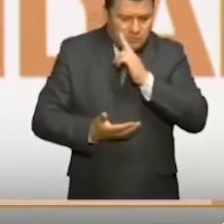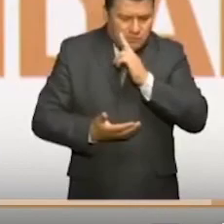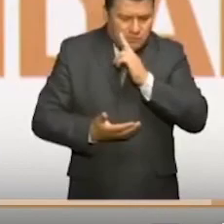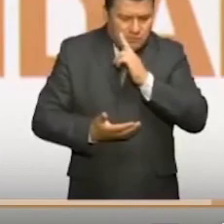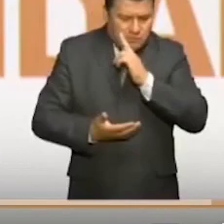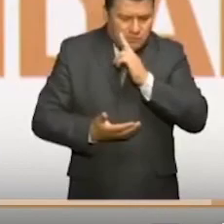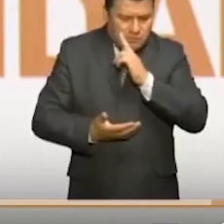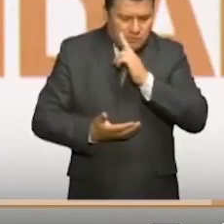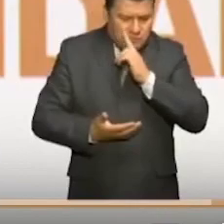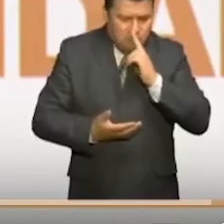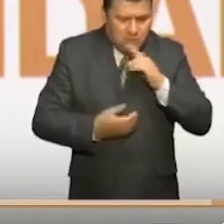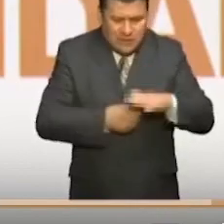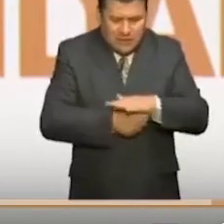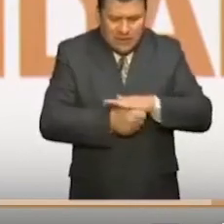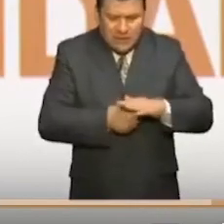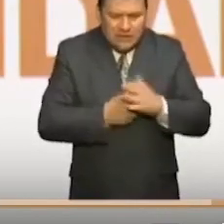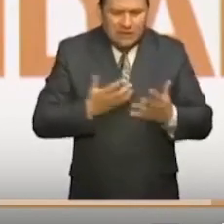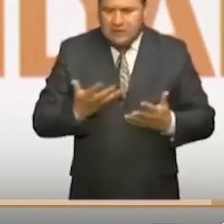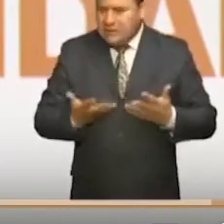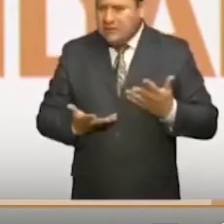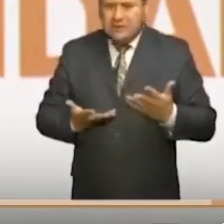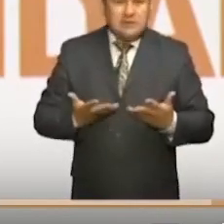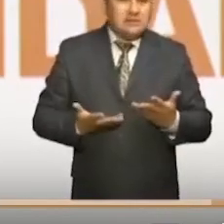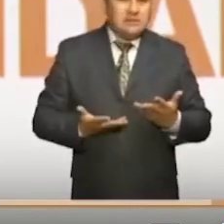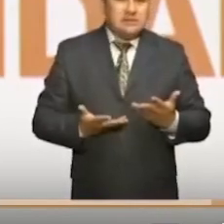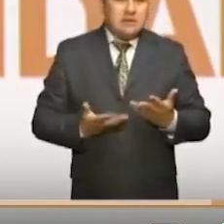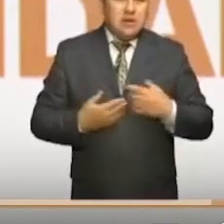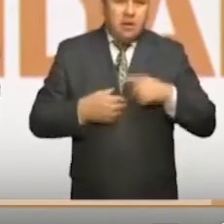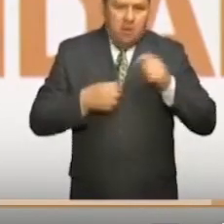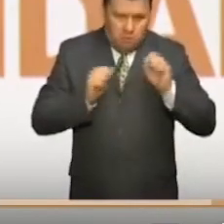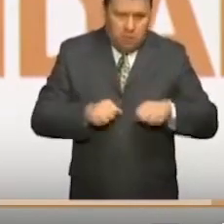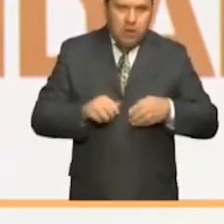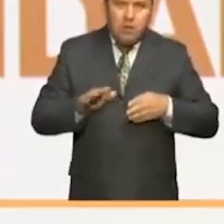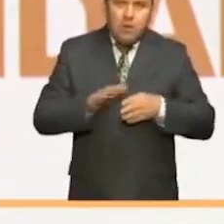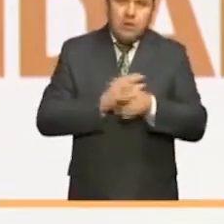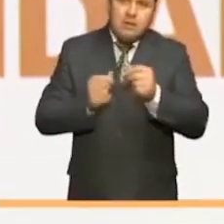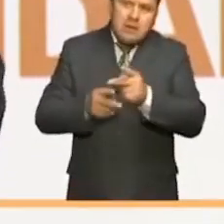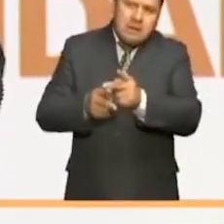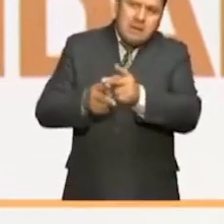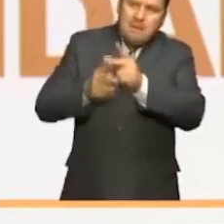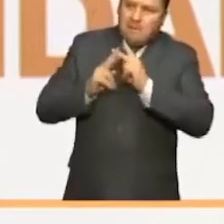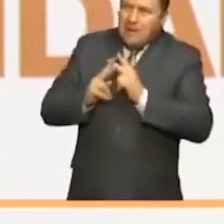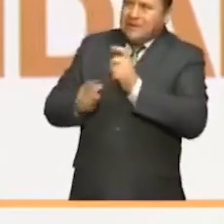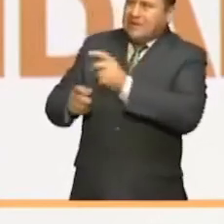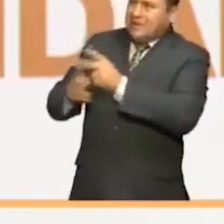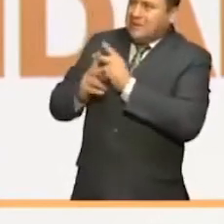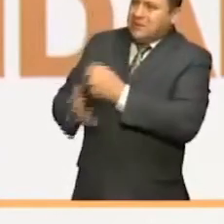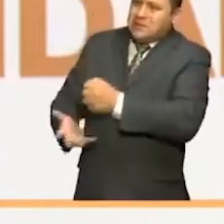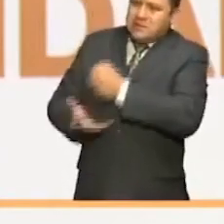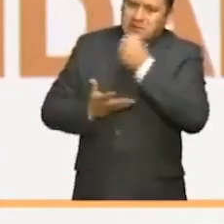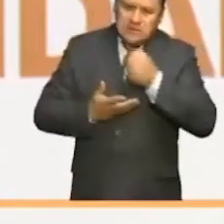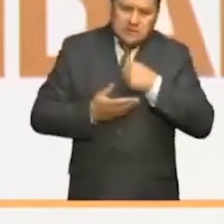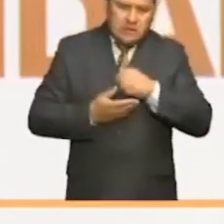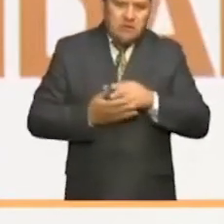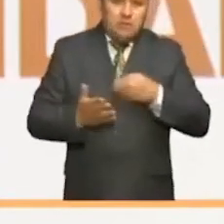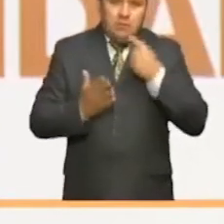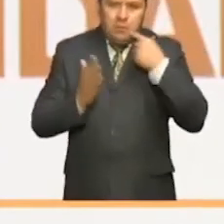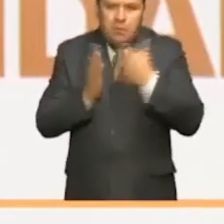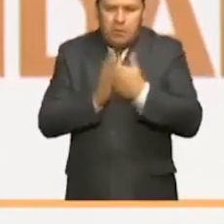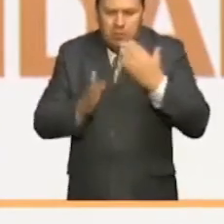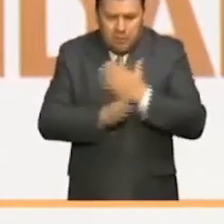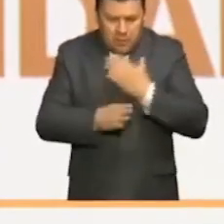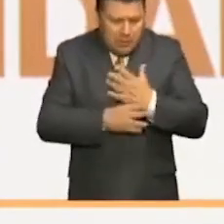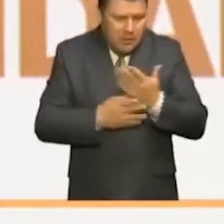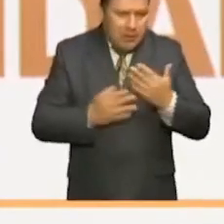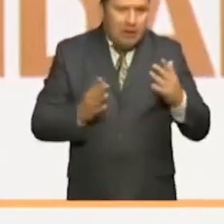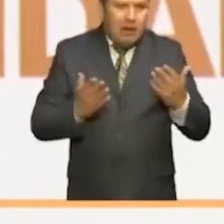que limpio miren la retórica pueda tener acceso a nuevos créditos a nuevas situaciones si presenta un problema por